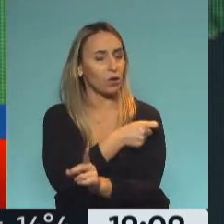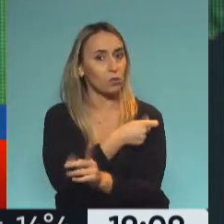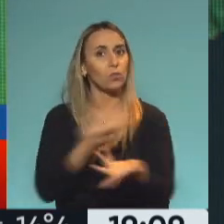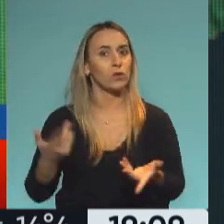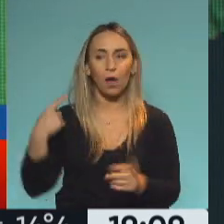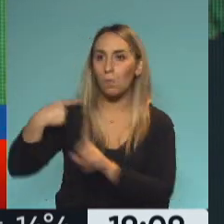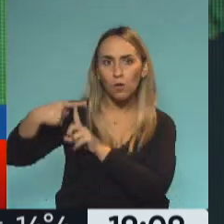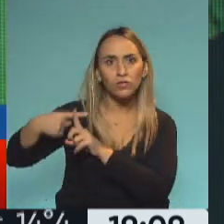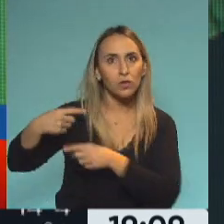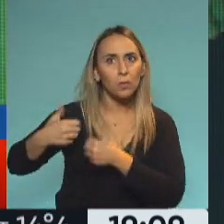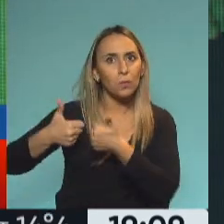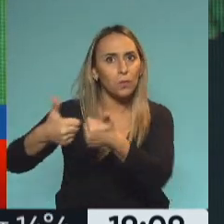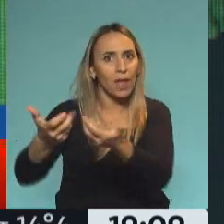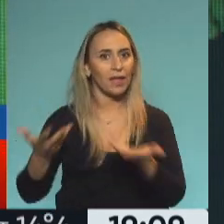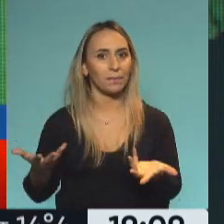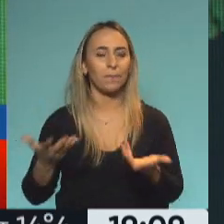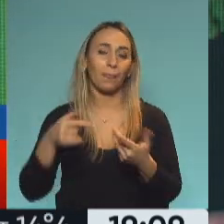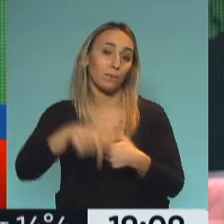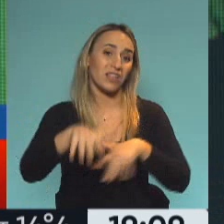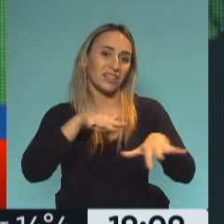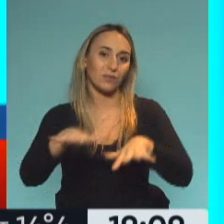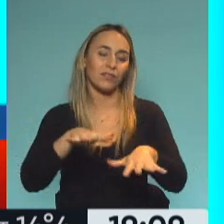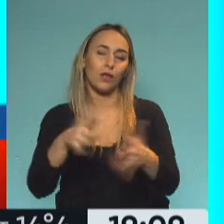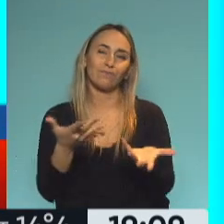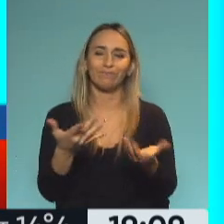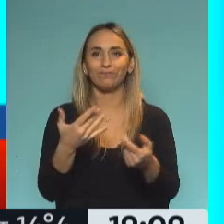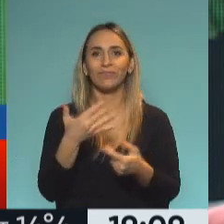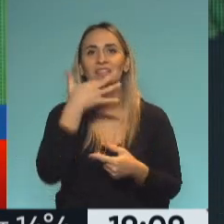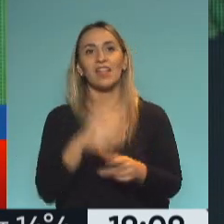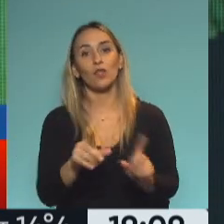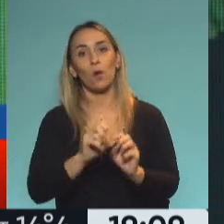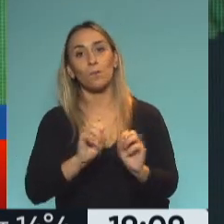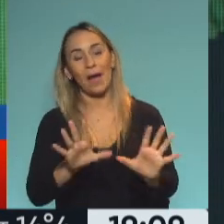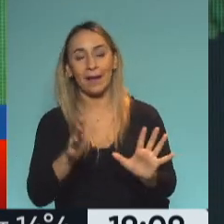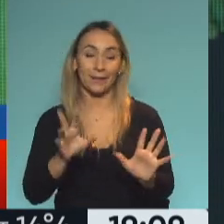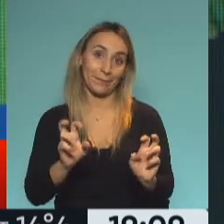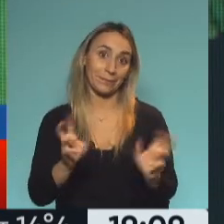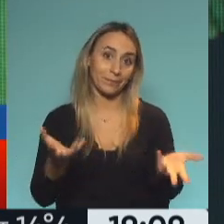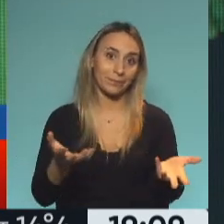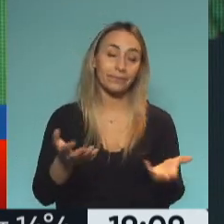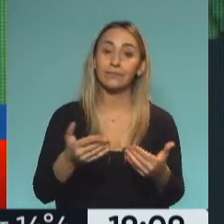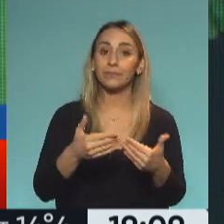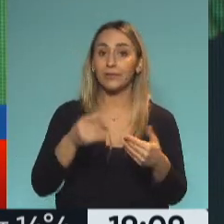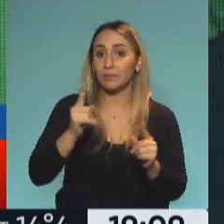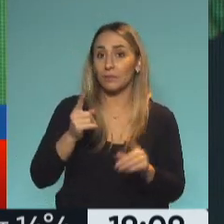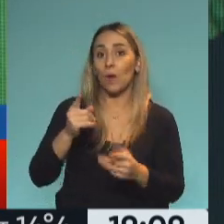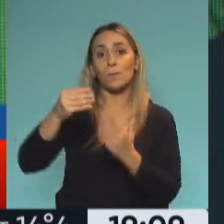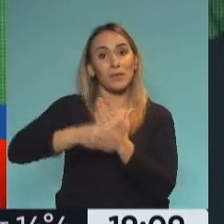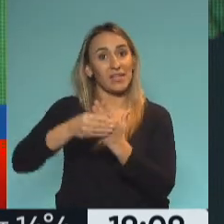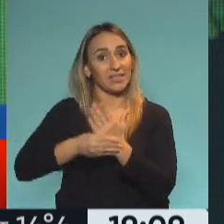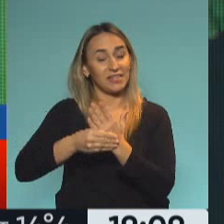este malentendido, vamos a ponerle malentendido, ¿no? Entre comillas, que incluso se extendió hasta mucho después de que la conferencia de la